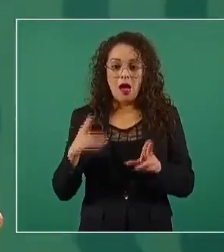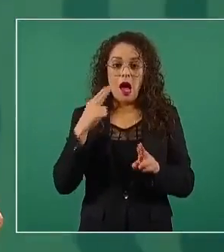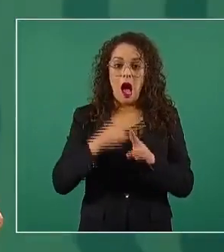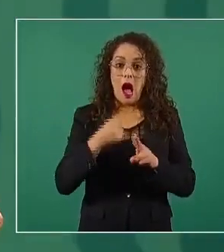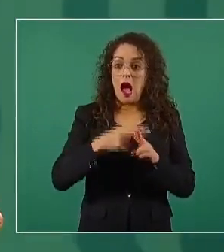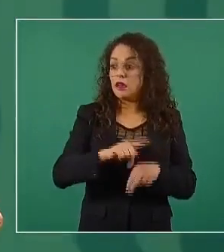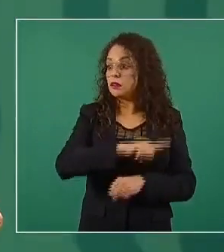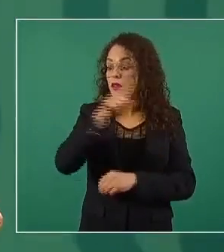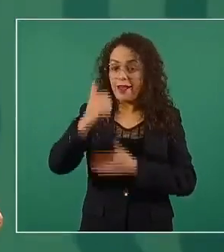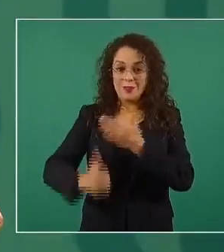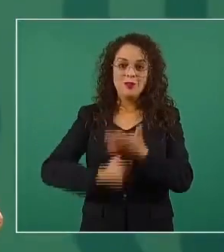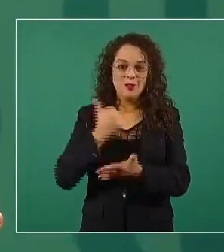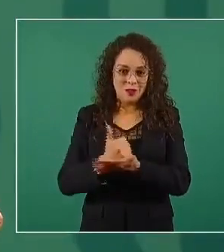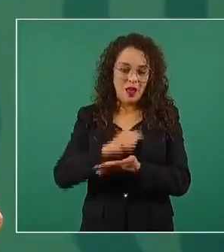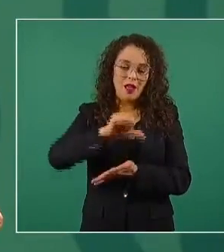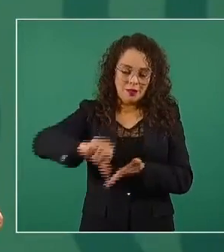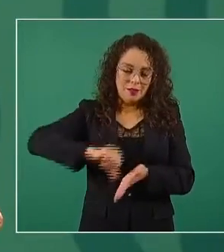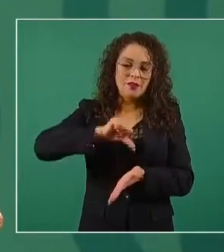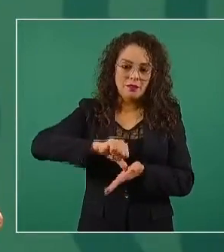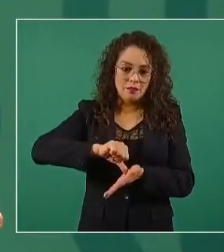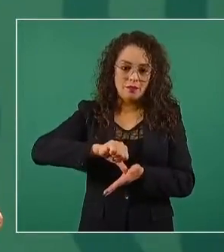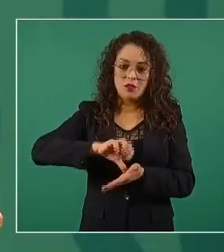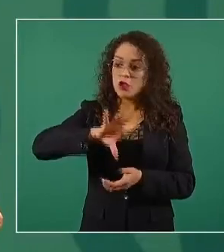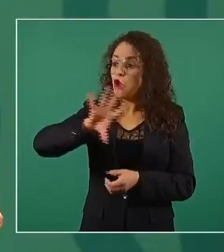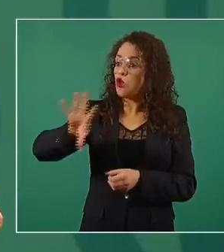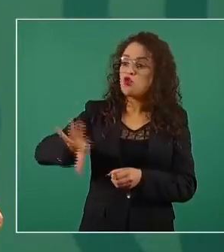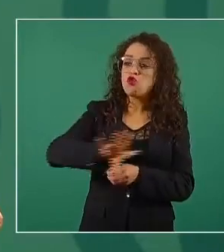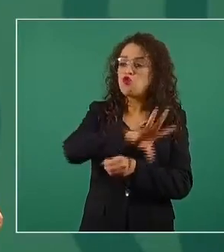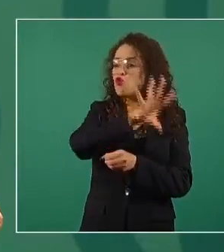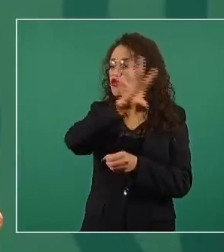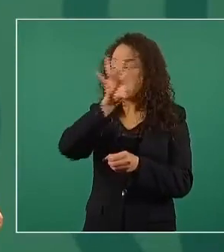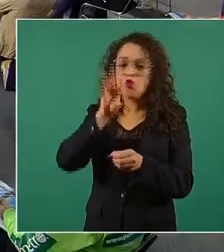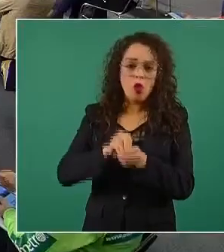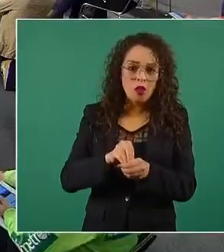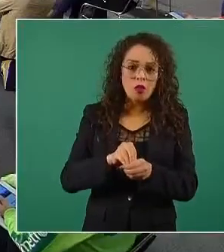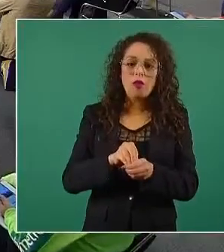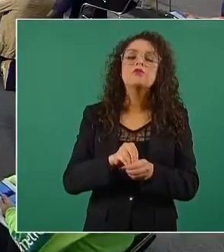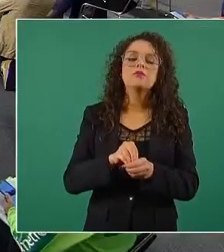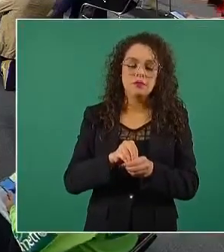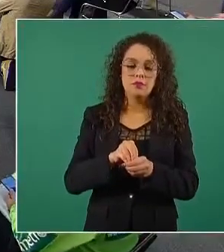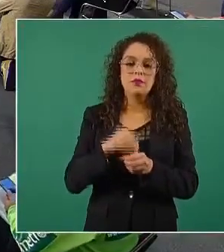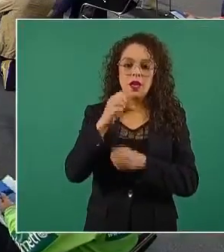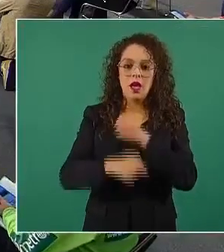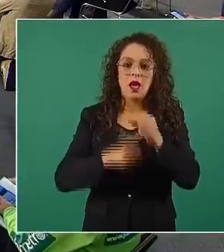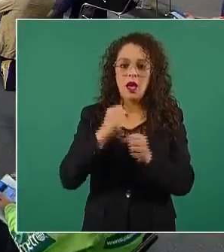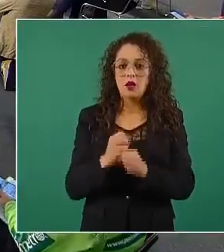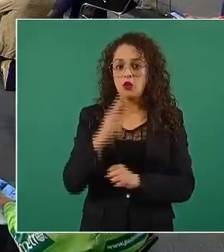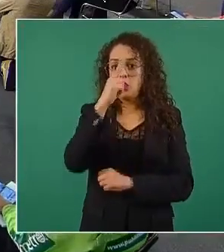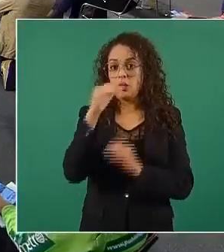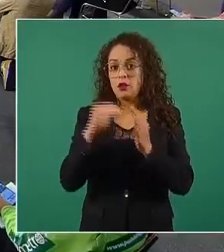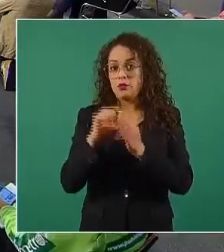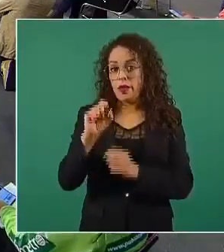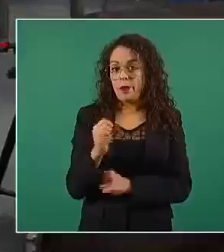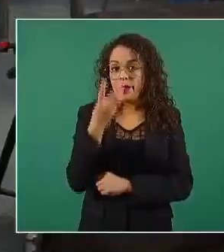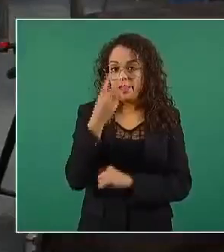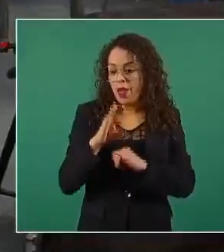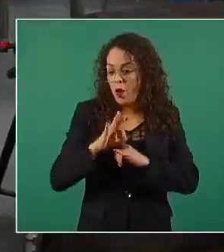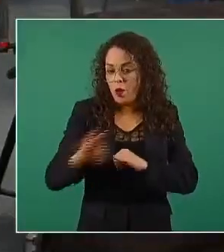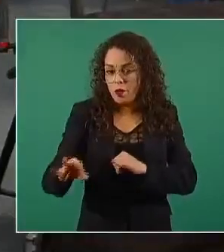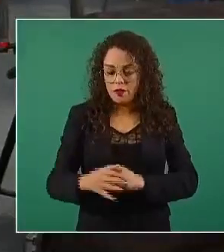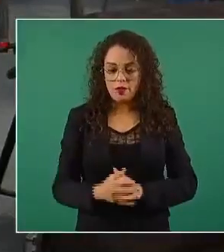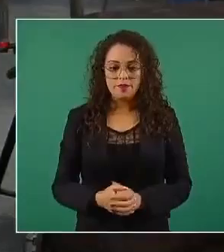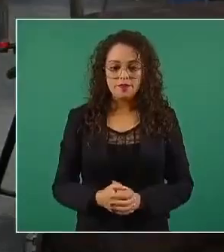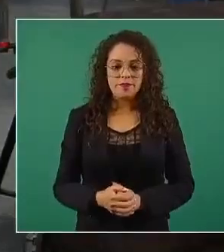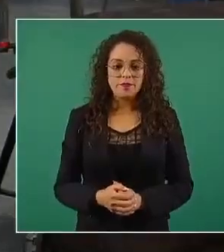ciudad, todo a finales del 23. Bien, nada más una segunda pregunta, presidente. Hay grupos minoristas de gaseros